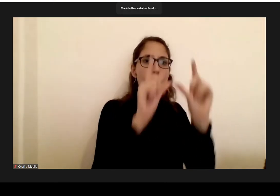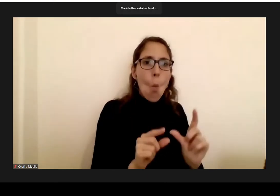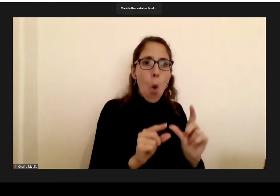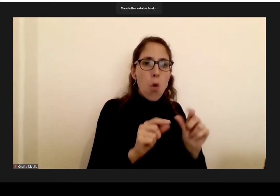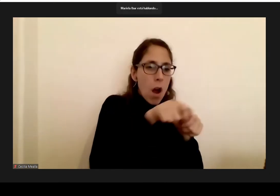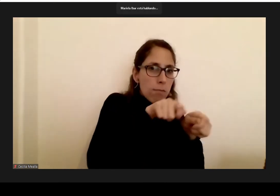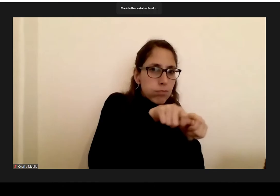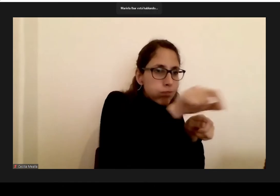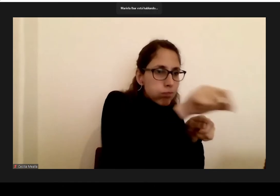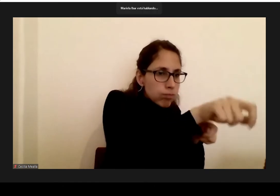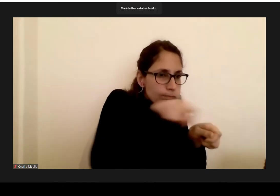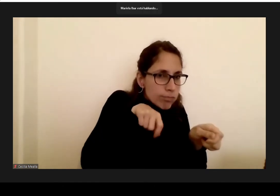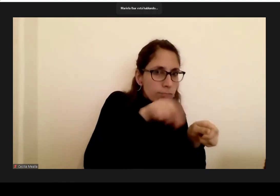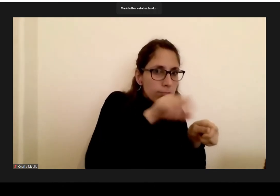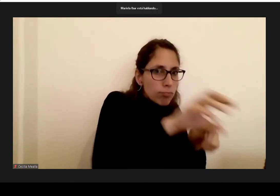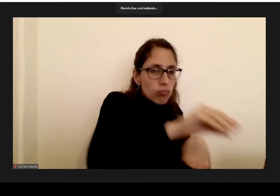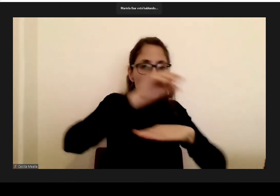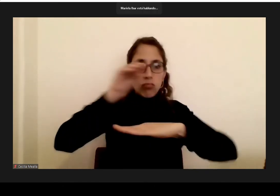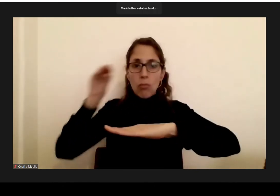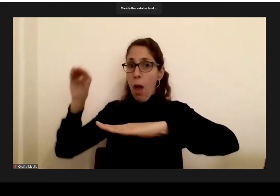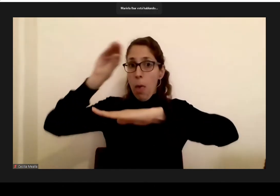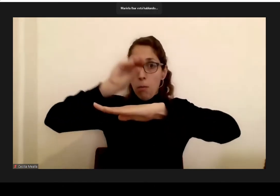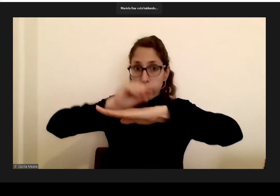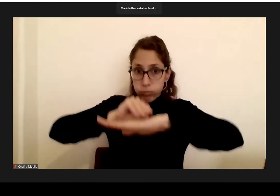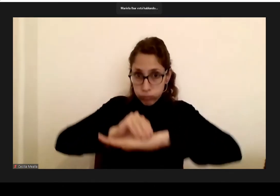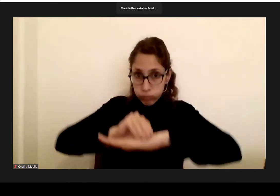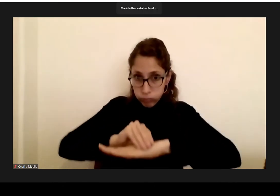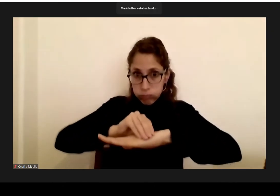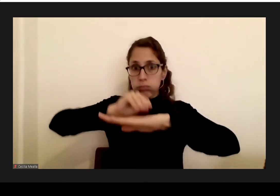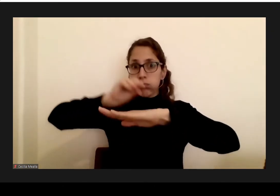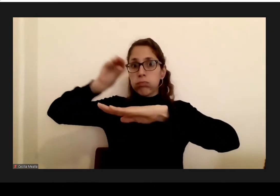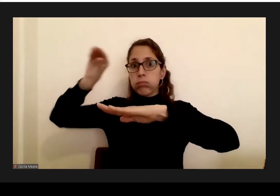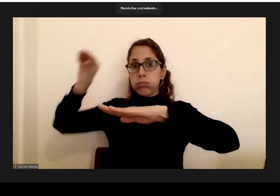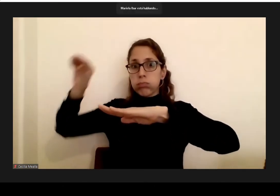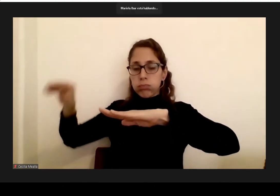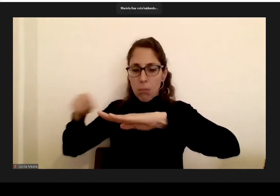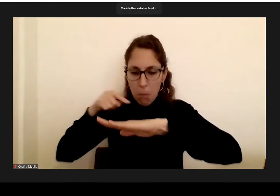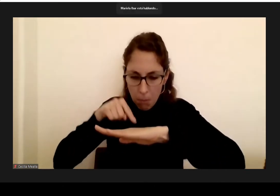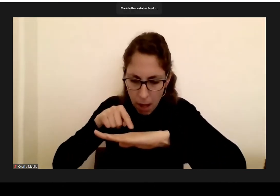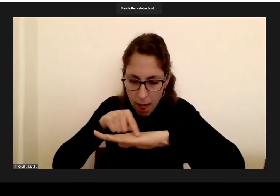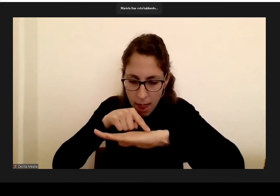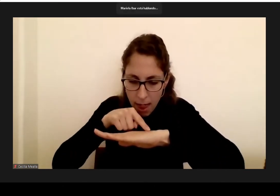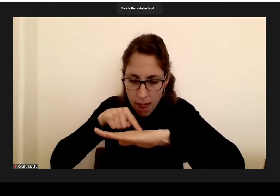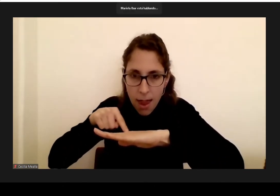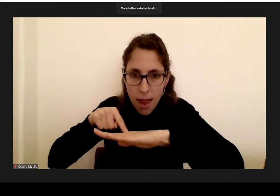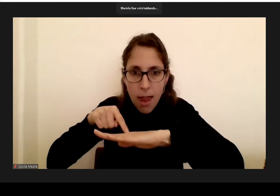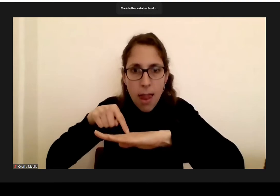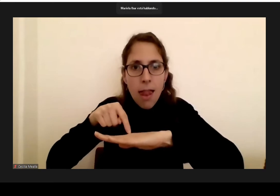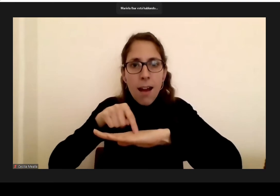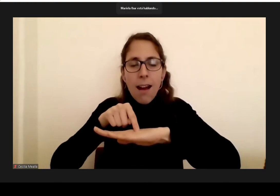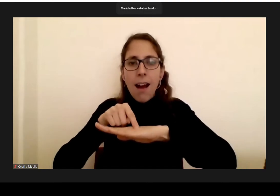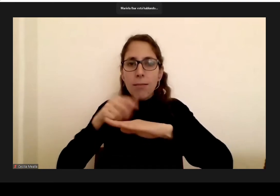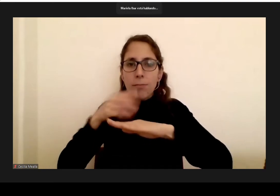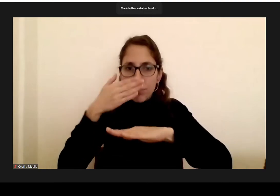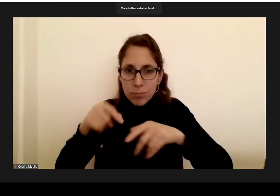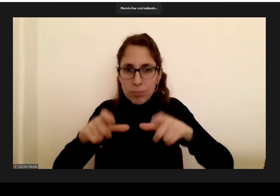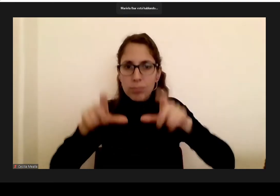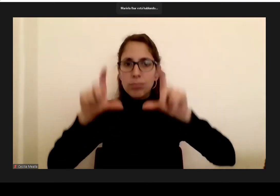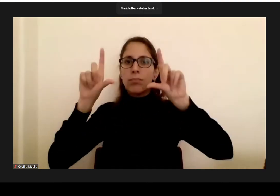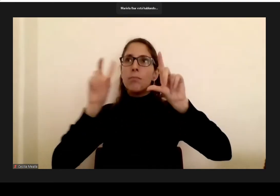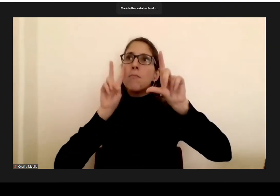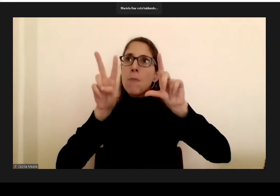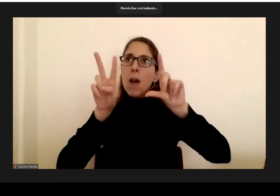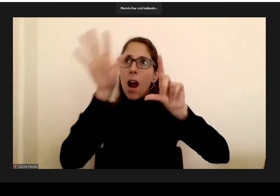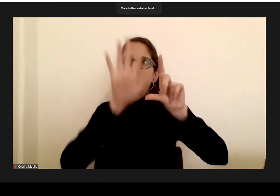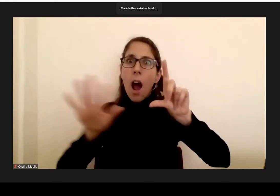entre medio están los bacilos ácido alcohol resistentes. Después eso se hace, los pasos previos a la coloración, que ya los